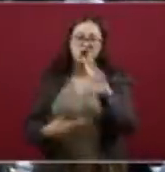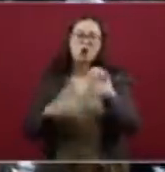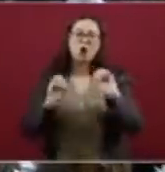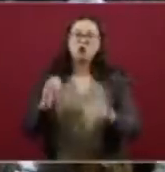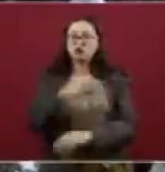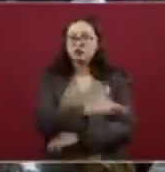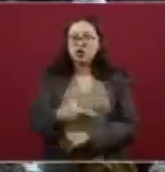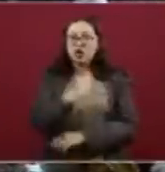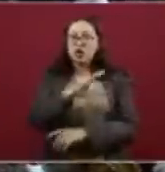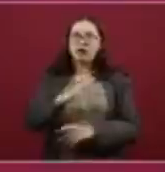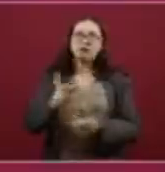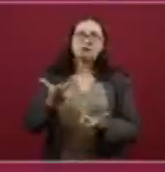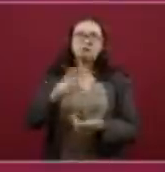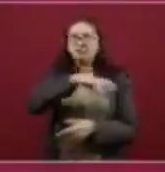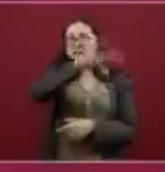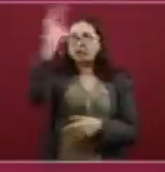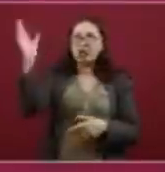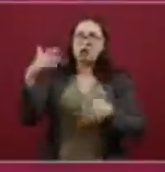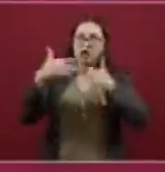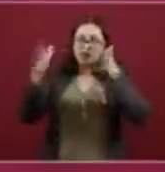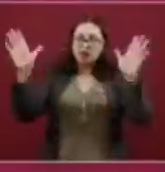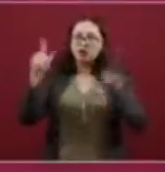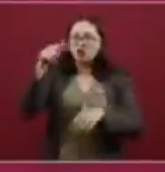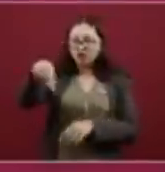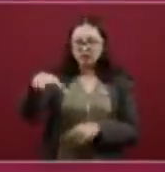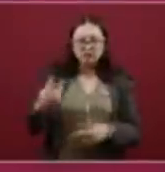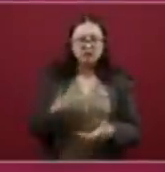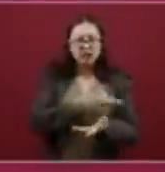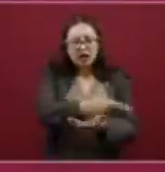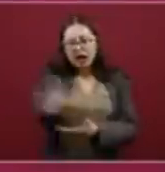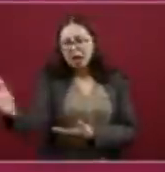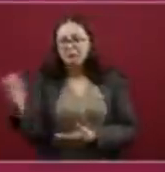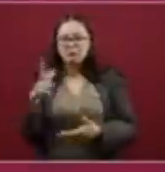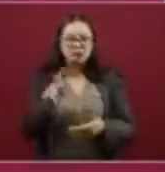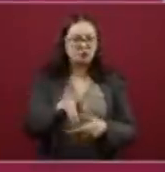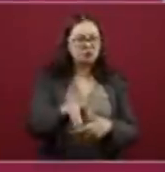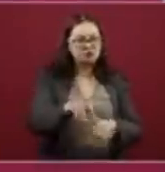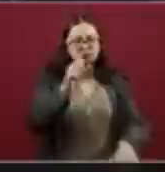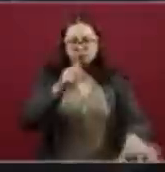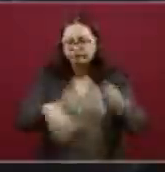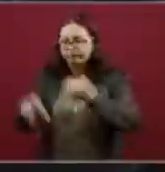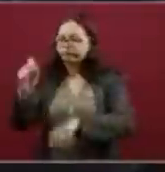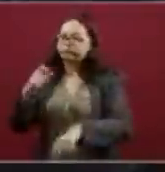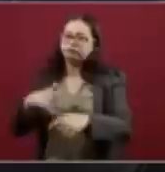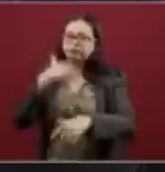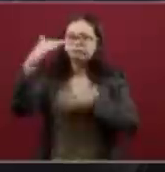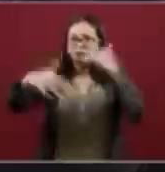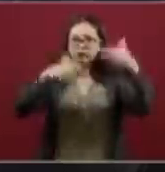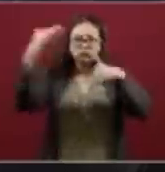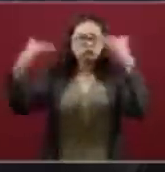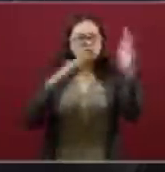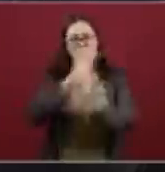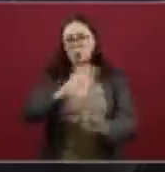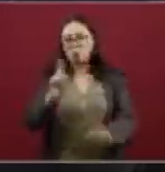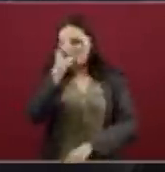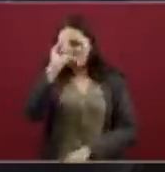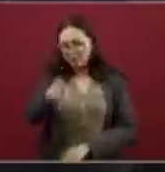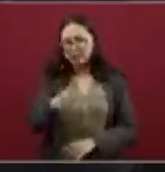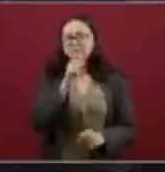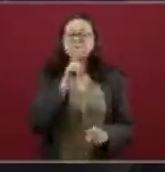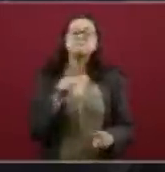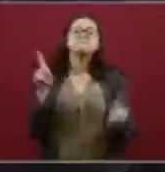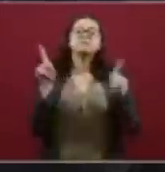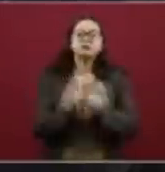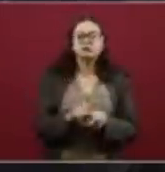abierto. Sin embargo, hay muchos campos de posibilidad, de oportunidades para